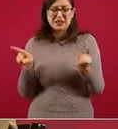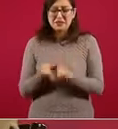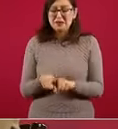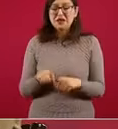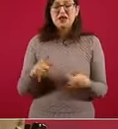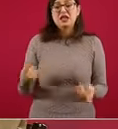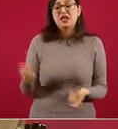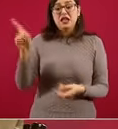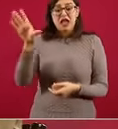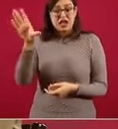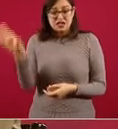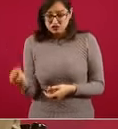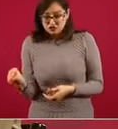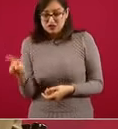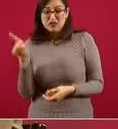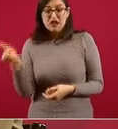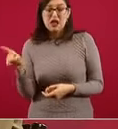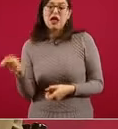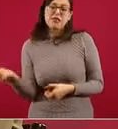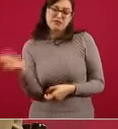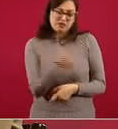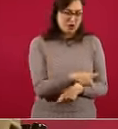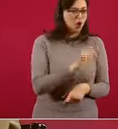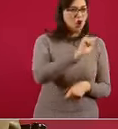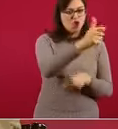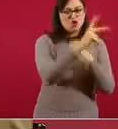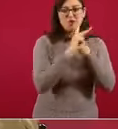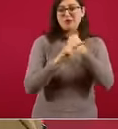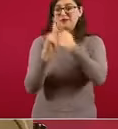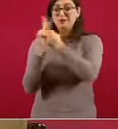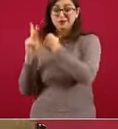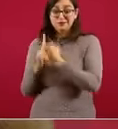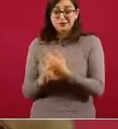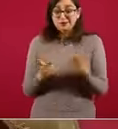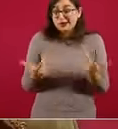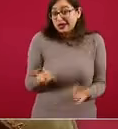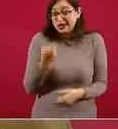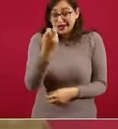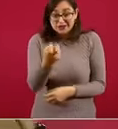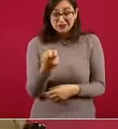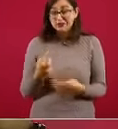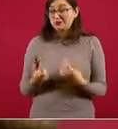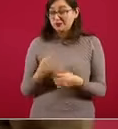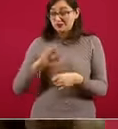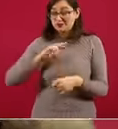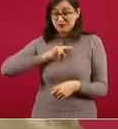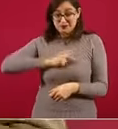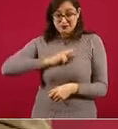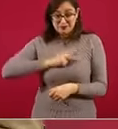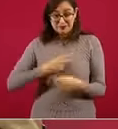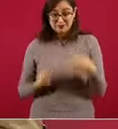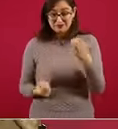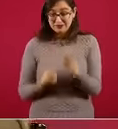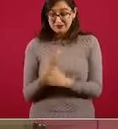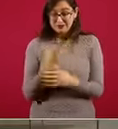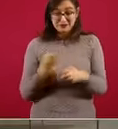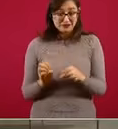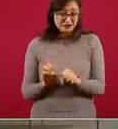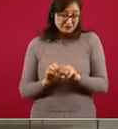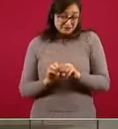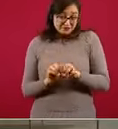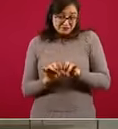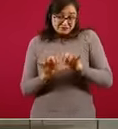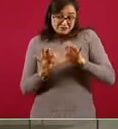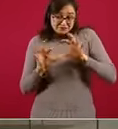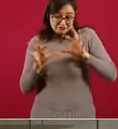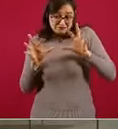en Sudáfrica, pero también se han encontrado ya en otros sitios. La posibilidad de que estas nuevas cepas ya tengan una dispersión mucho más